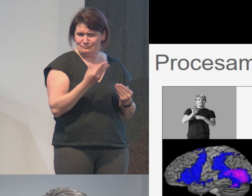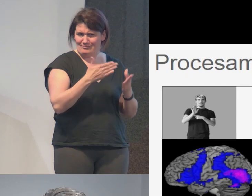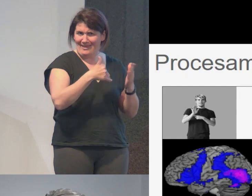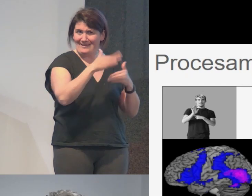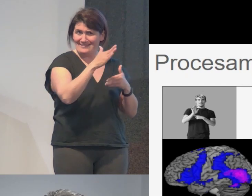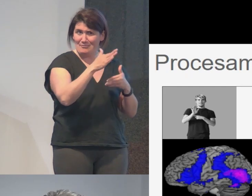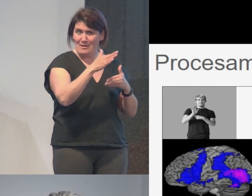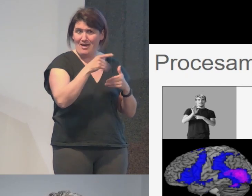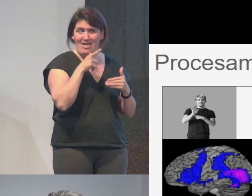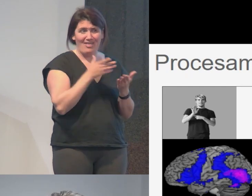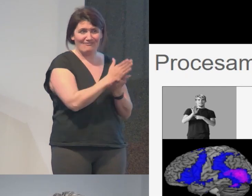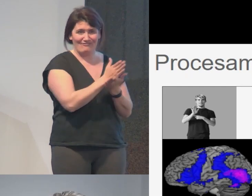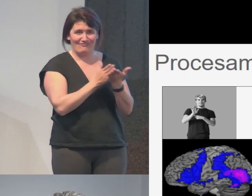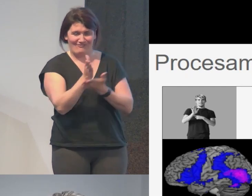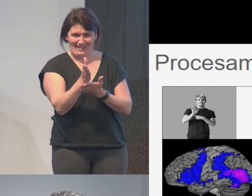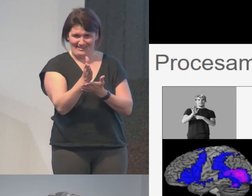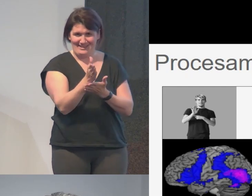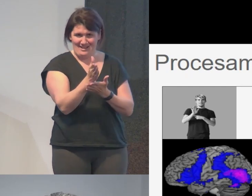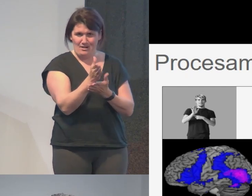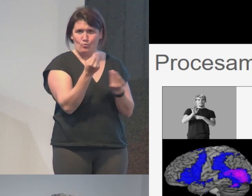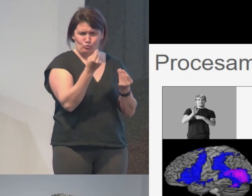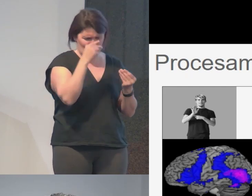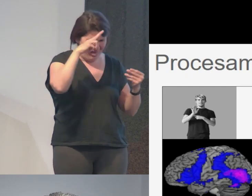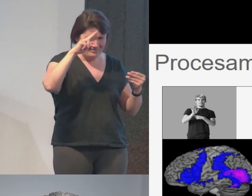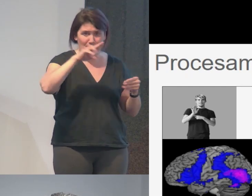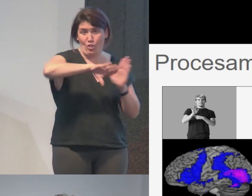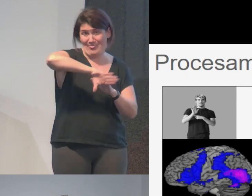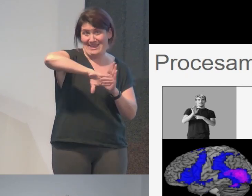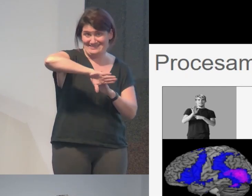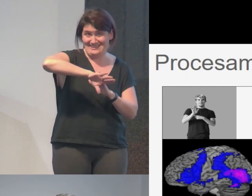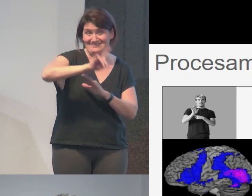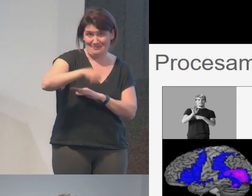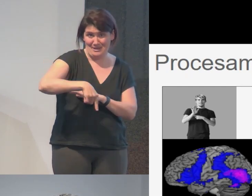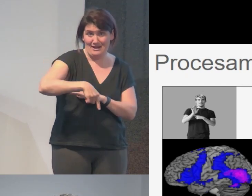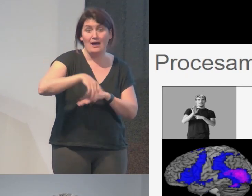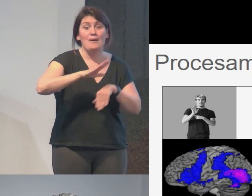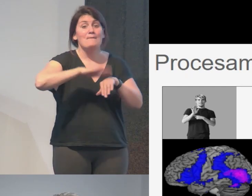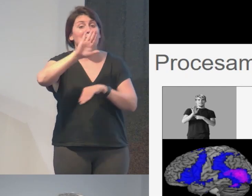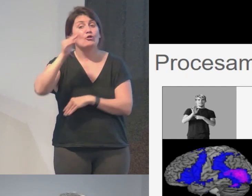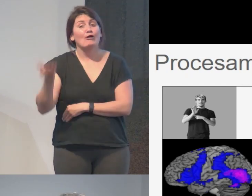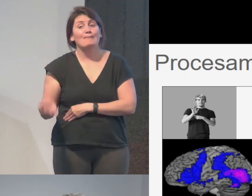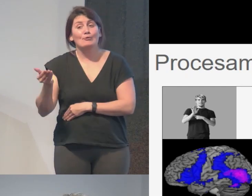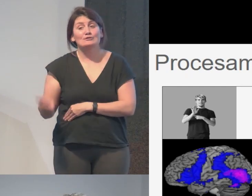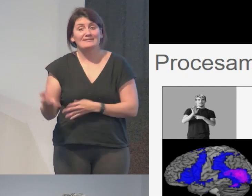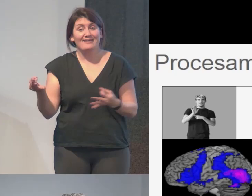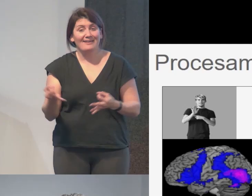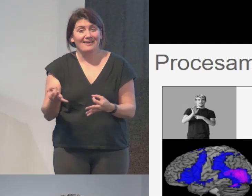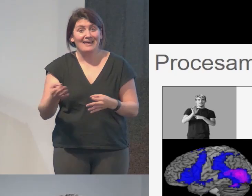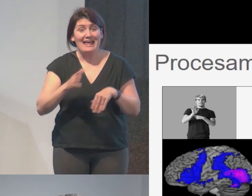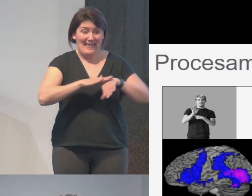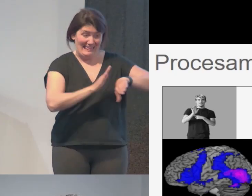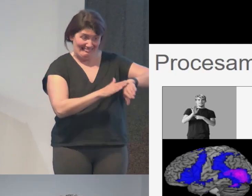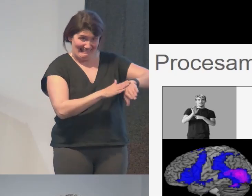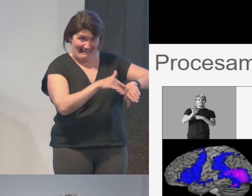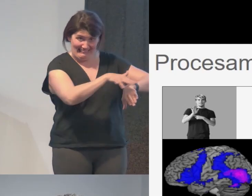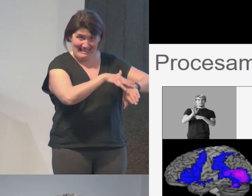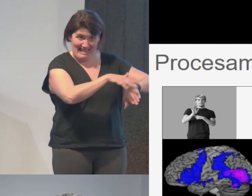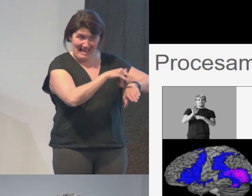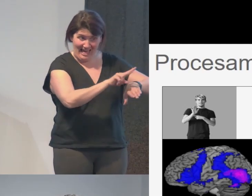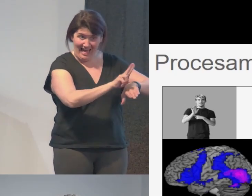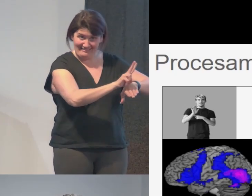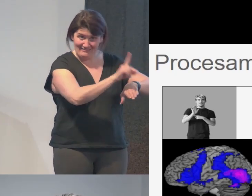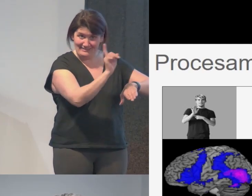de forma bilateral, hay mucha más activación en la parte derecha, pero lo más importante es que la parte izquierda que se